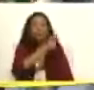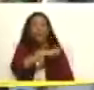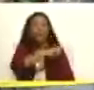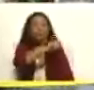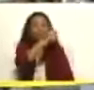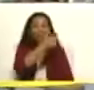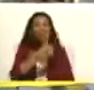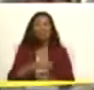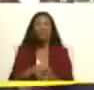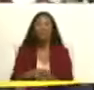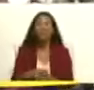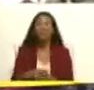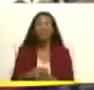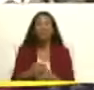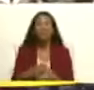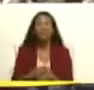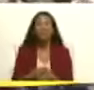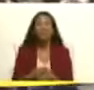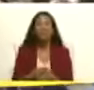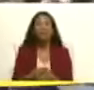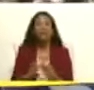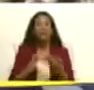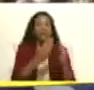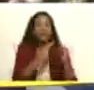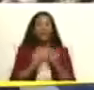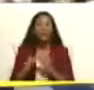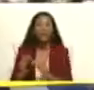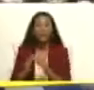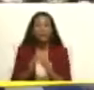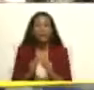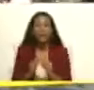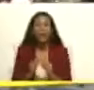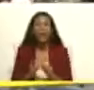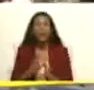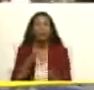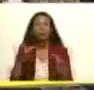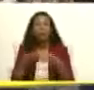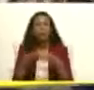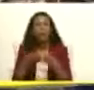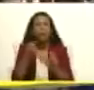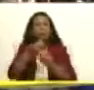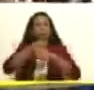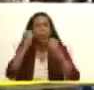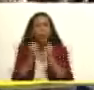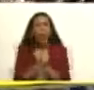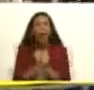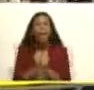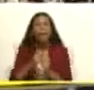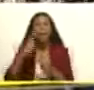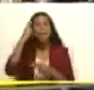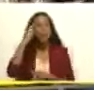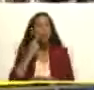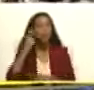jefes de comunidad, con las unidades de batalla Bolívar Chávez.